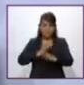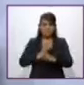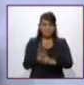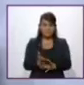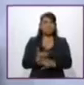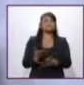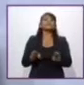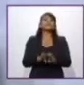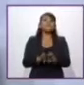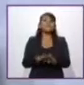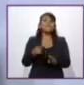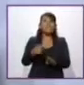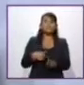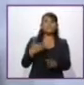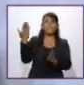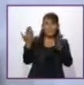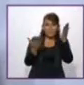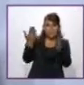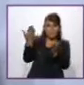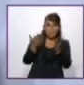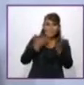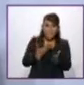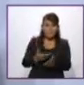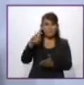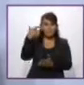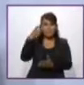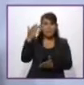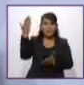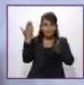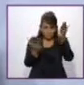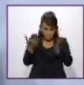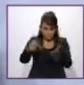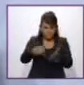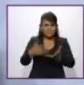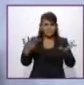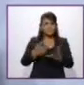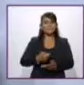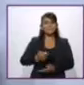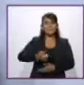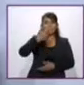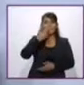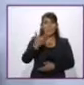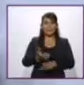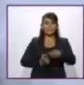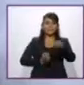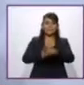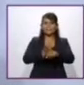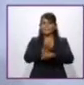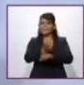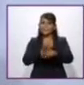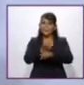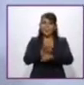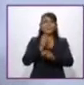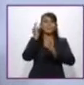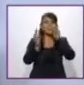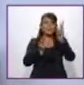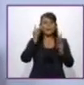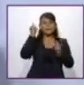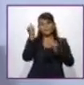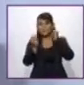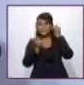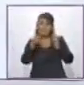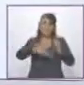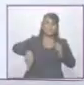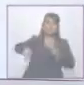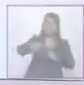Apostarle a que los mexicanos vengan a Querétaro y hacerlo el primer lugar de visitas turísticas en el